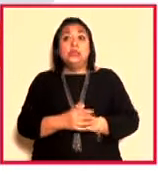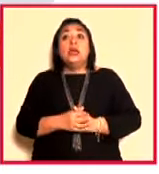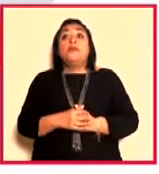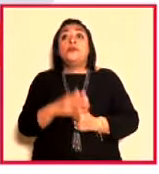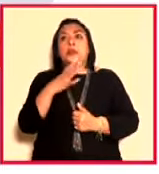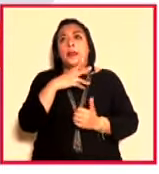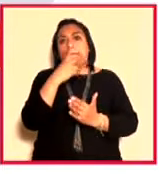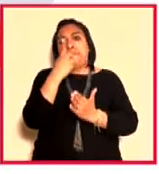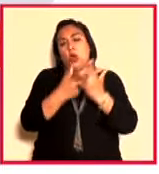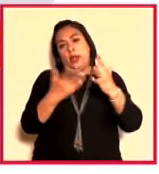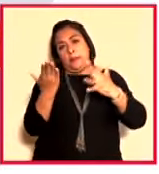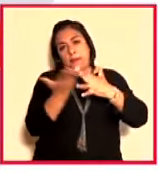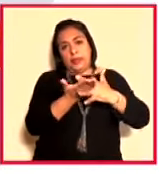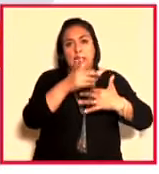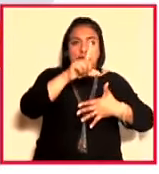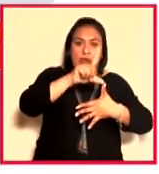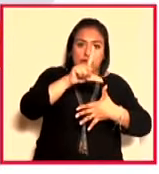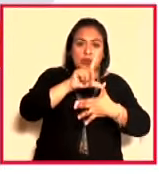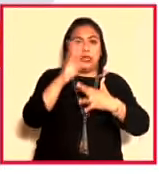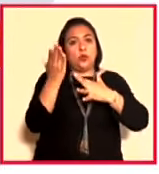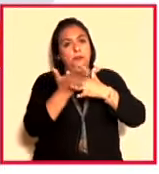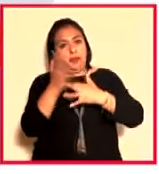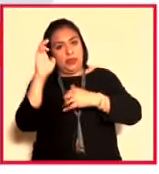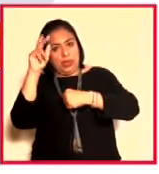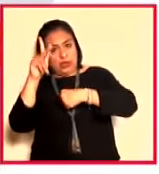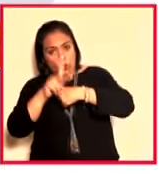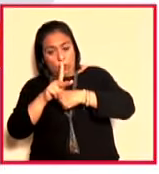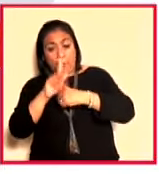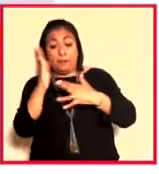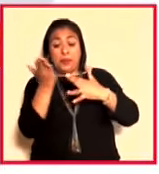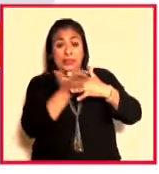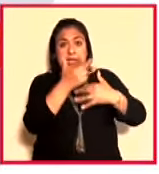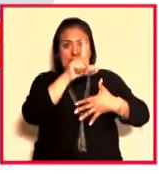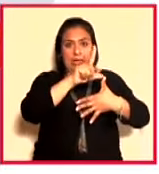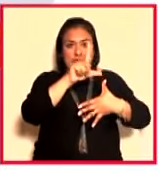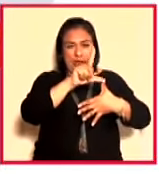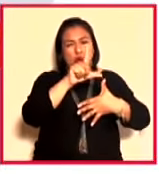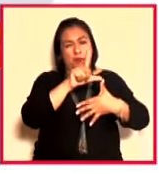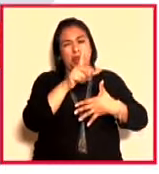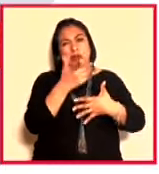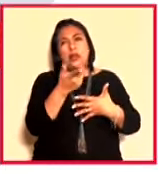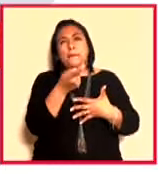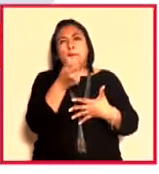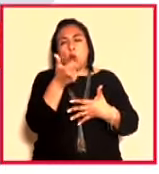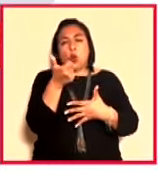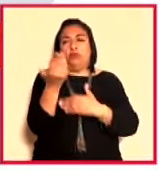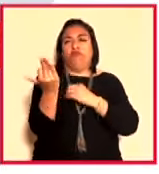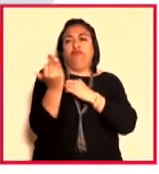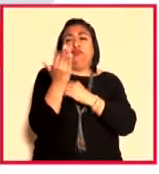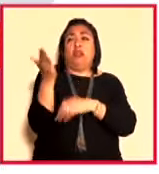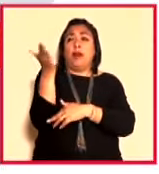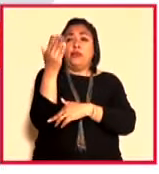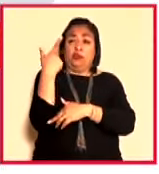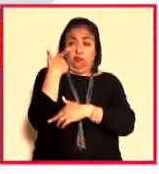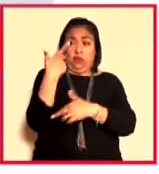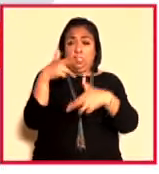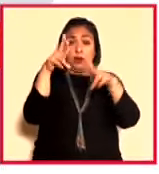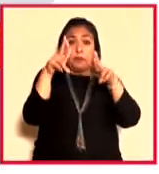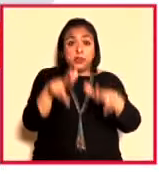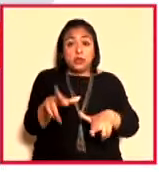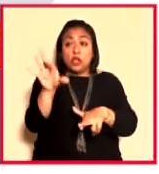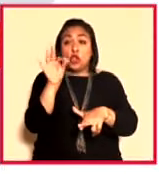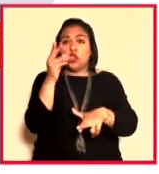mitad latinoamericano, mitad europeo. En la mitad latinoamericana, que es un poco la bandera que nos ha caracterizado, escogimos 2 obras,